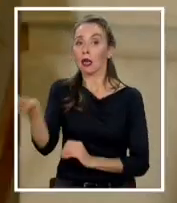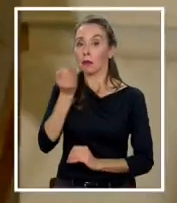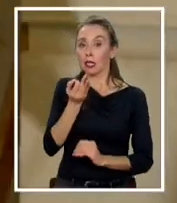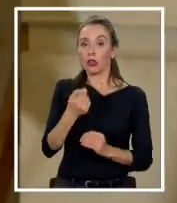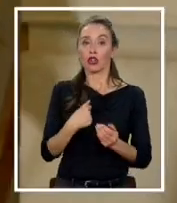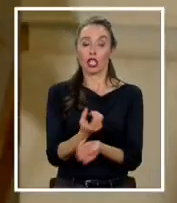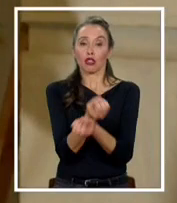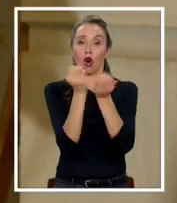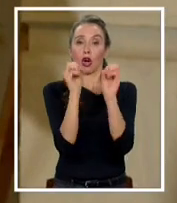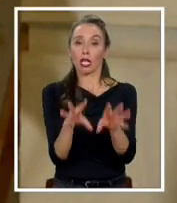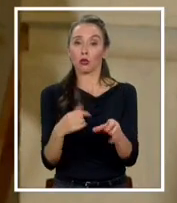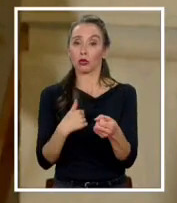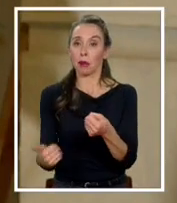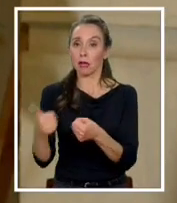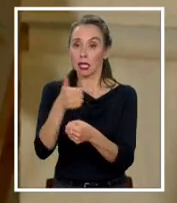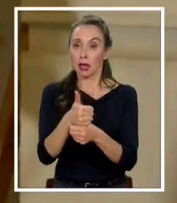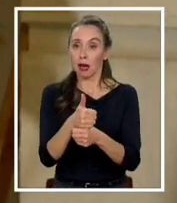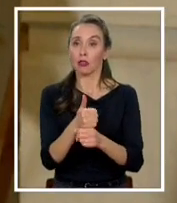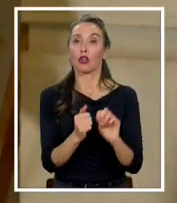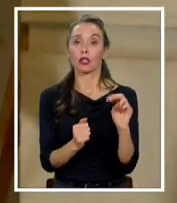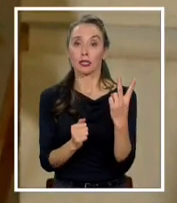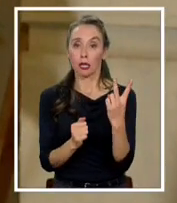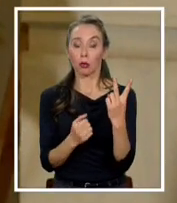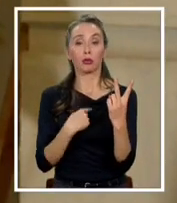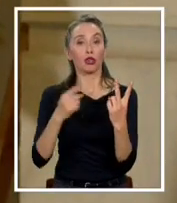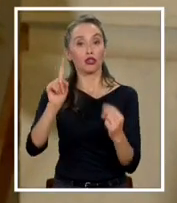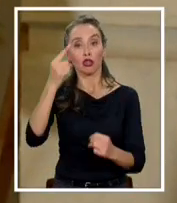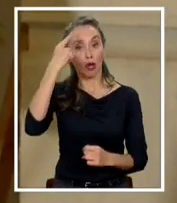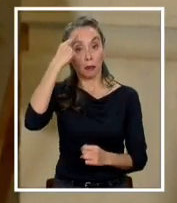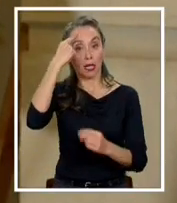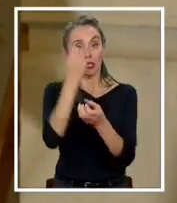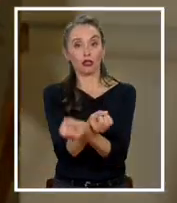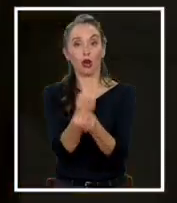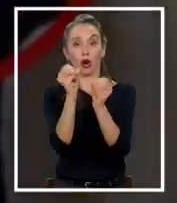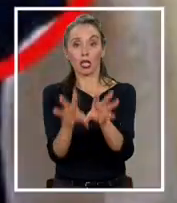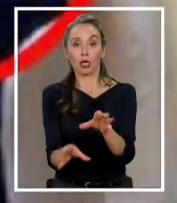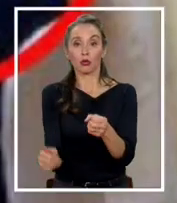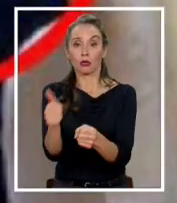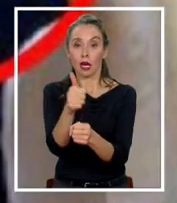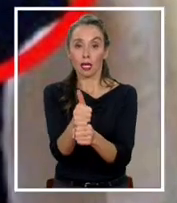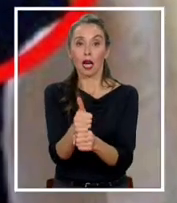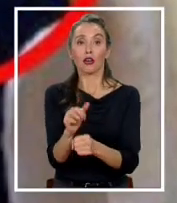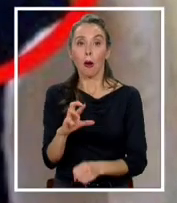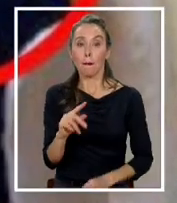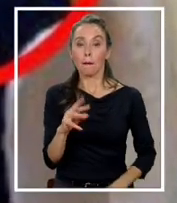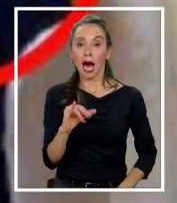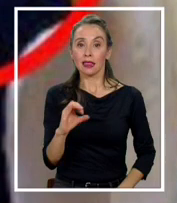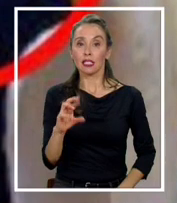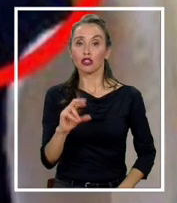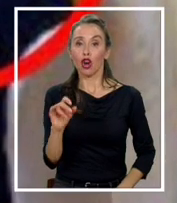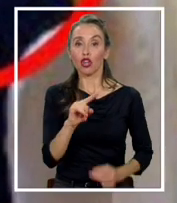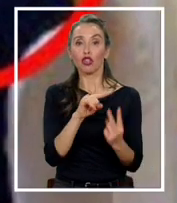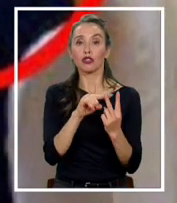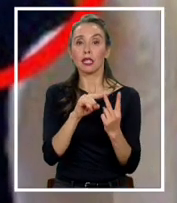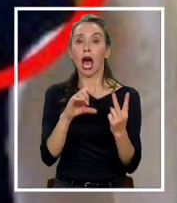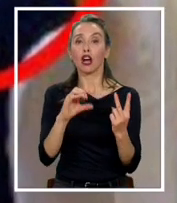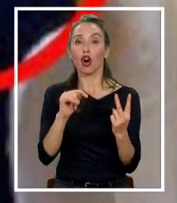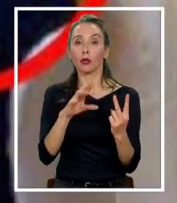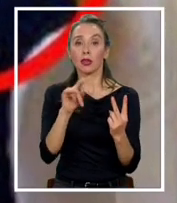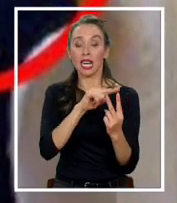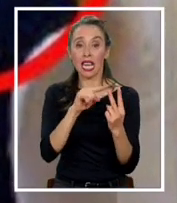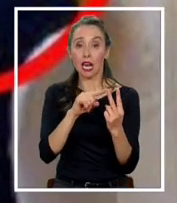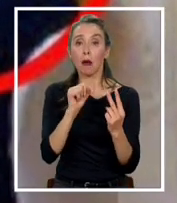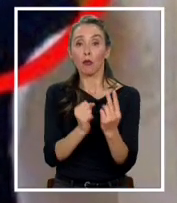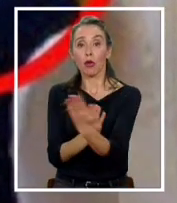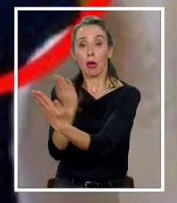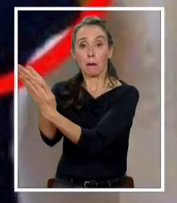al cargo. En segundo lugar, tampoco he pensado en renunciar al cargo. Patricio Rosas y Roberto Contreras pueden presentar